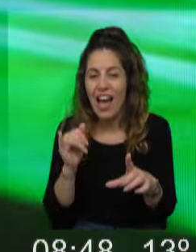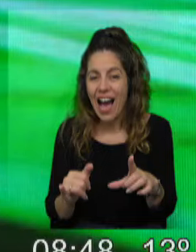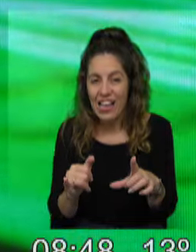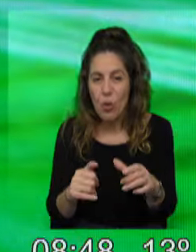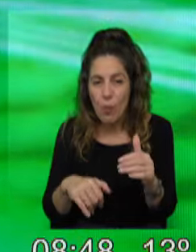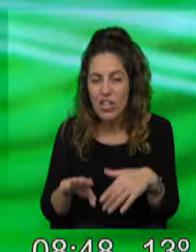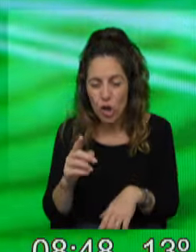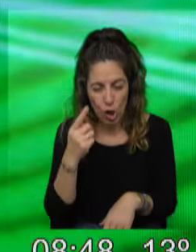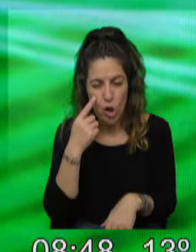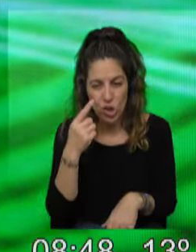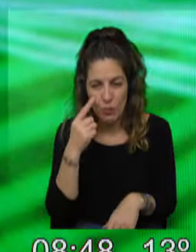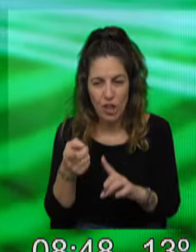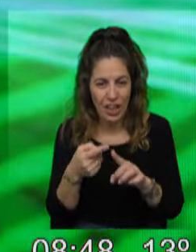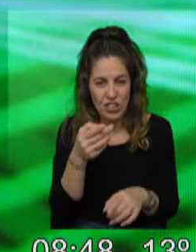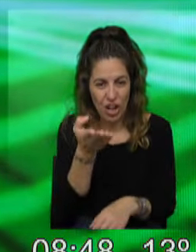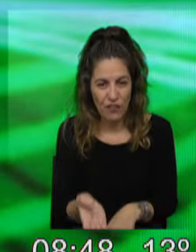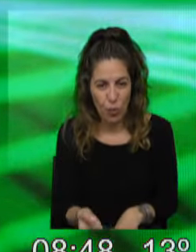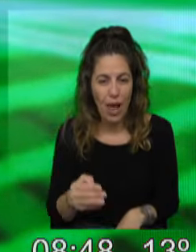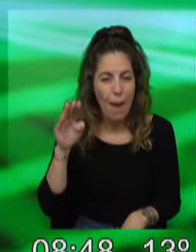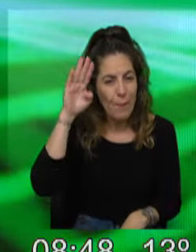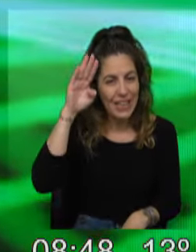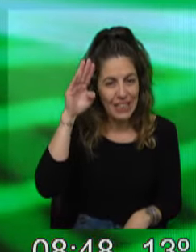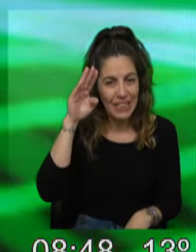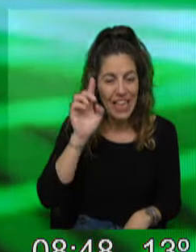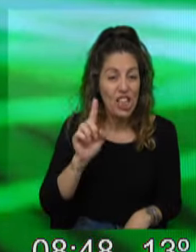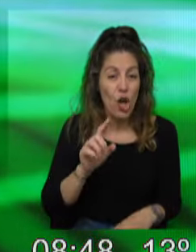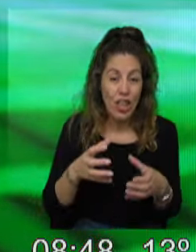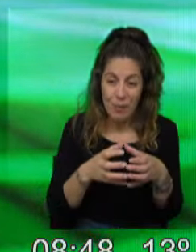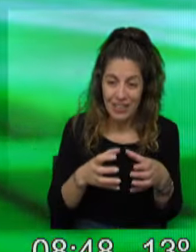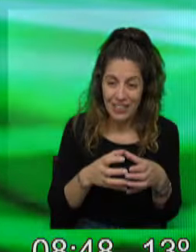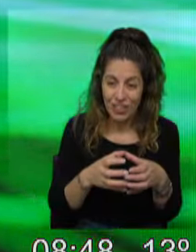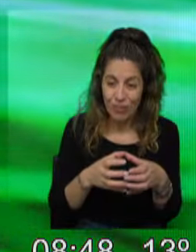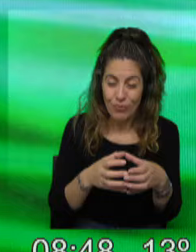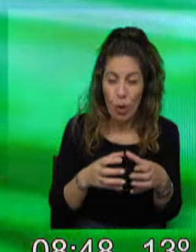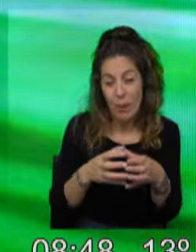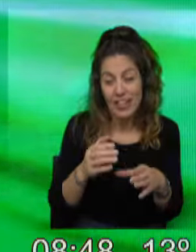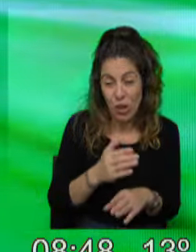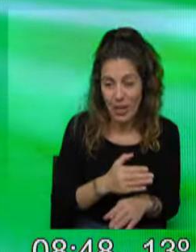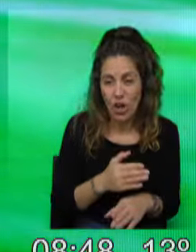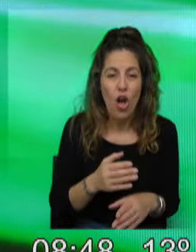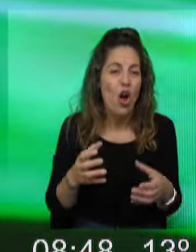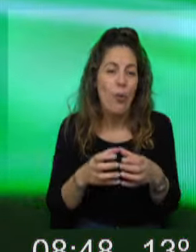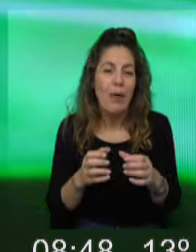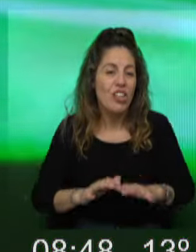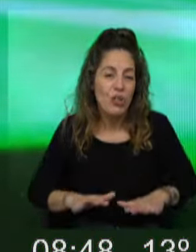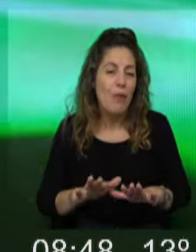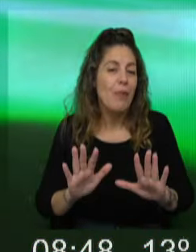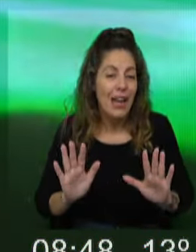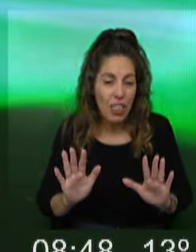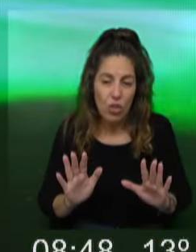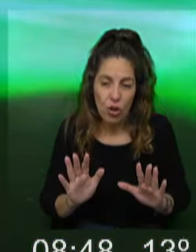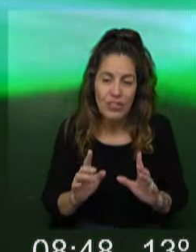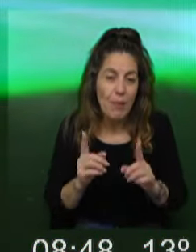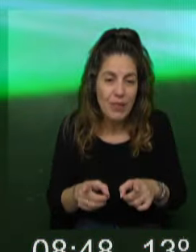un mayor conocimiento respecto a la figura de manini que del propio partido es a lo que iba como el partido se está Armando también